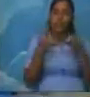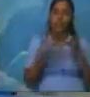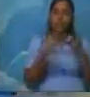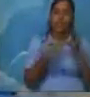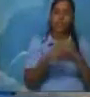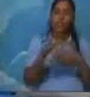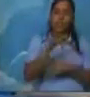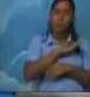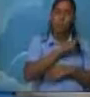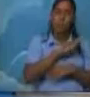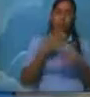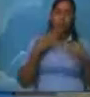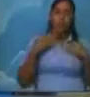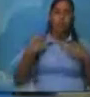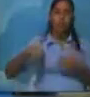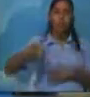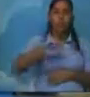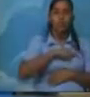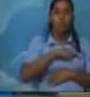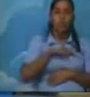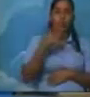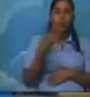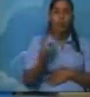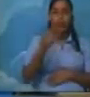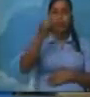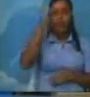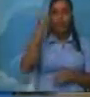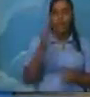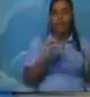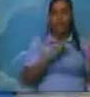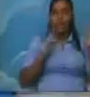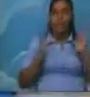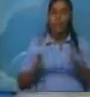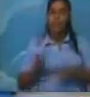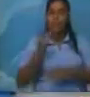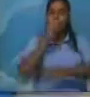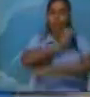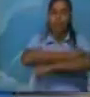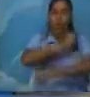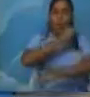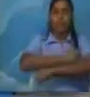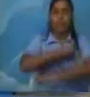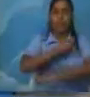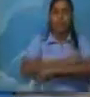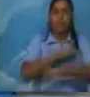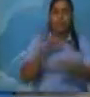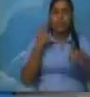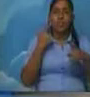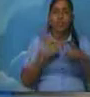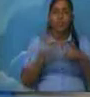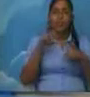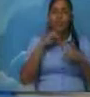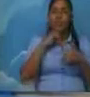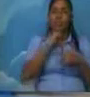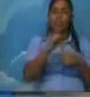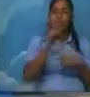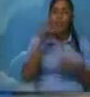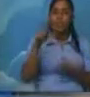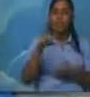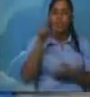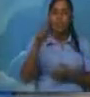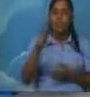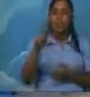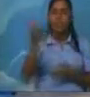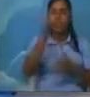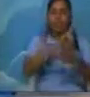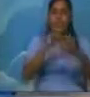corresponde a nosotros los creyentes obedientes pero es necesario